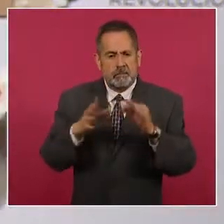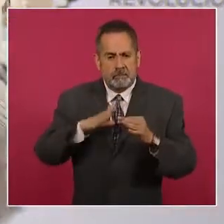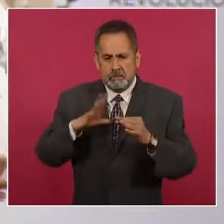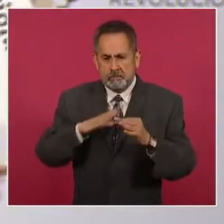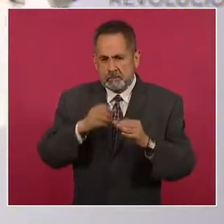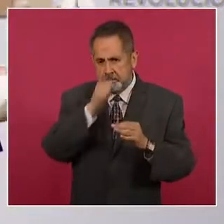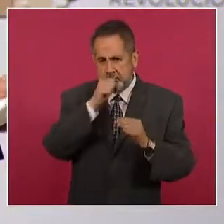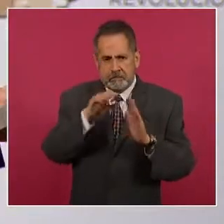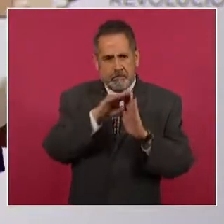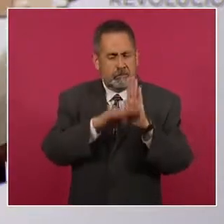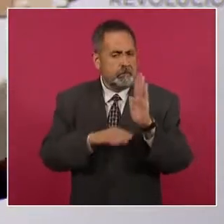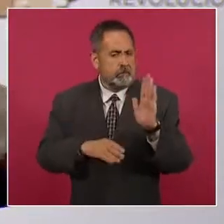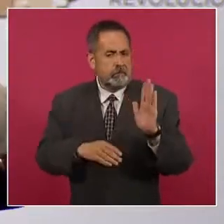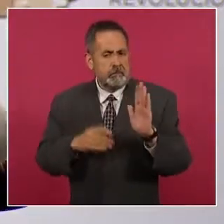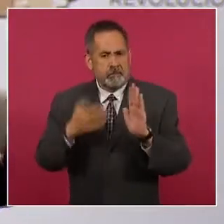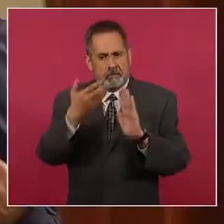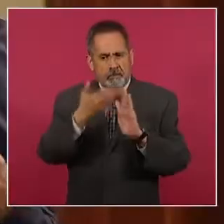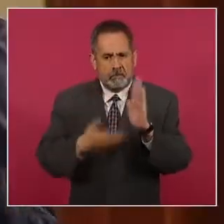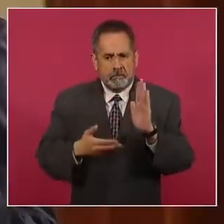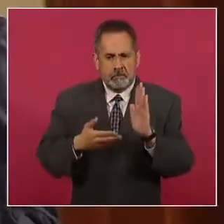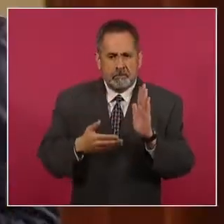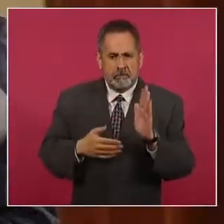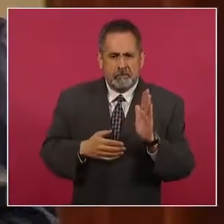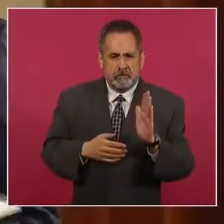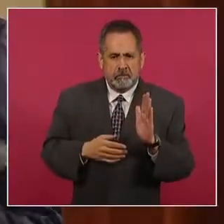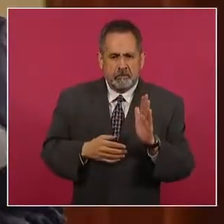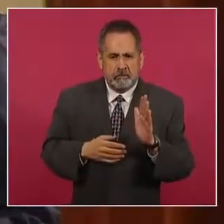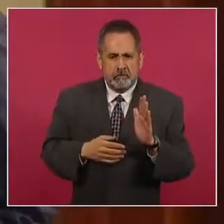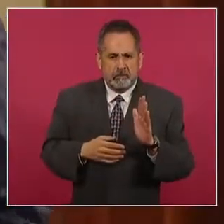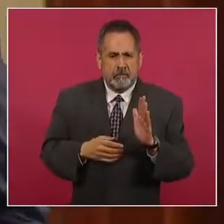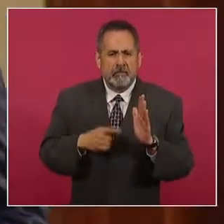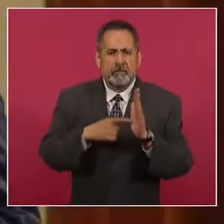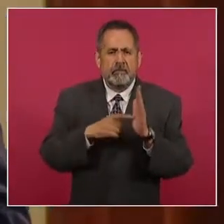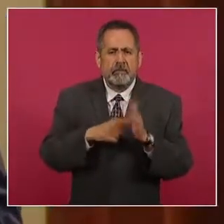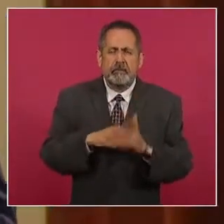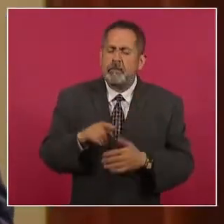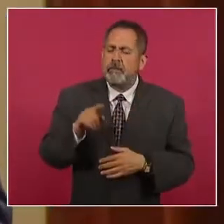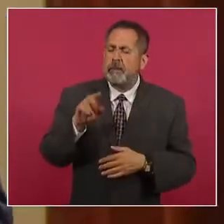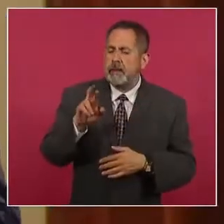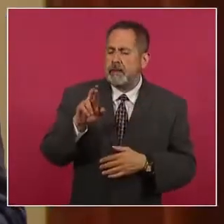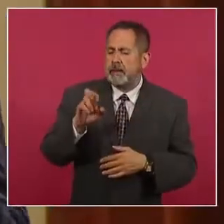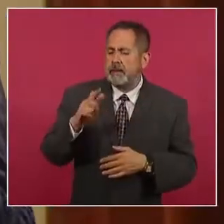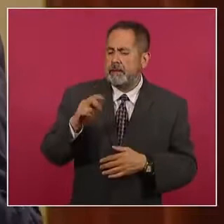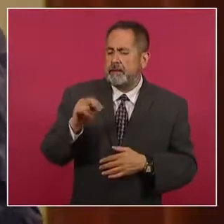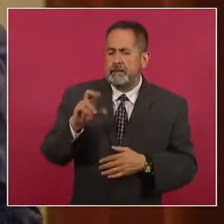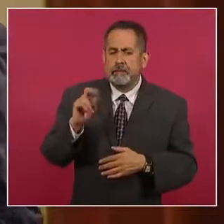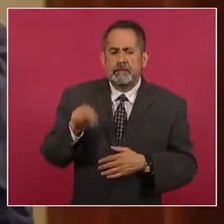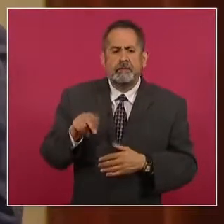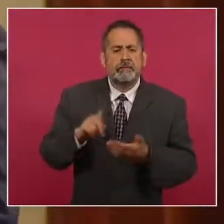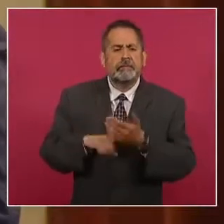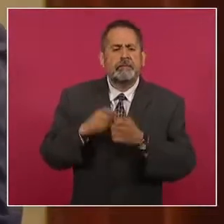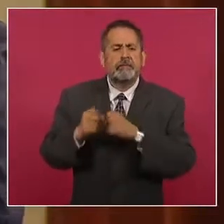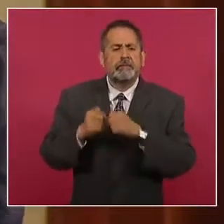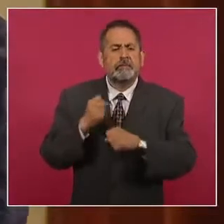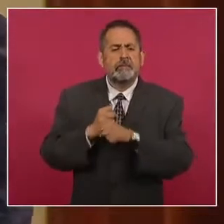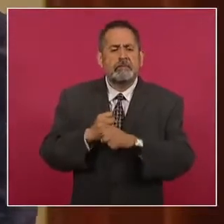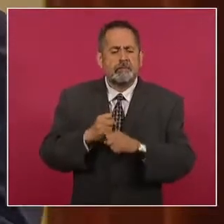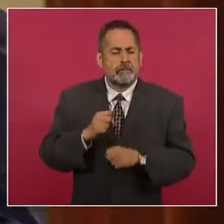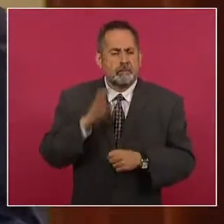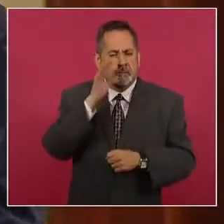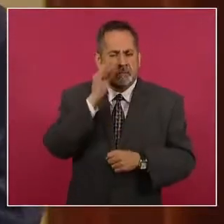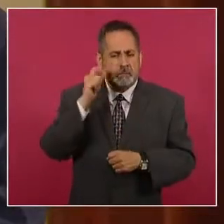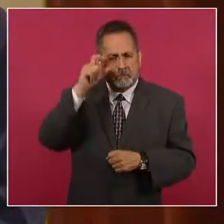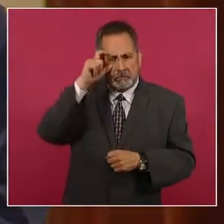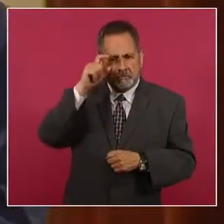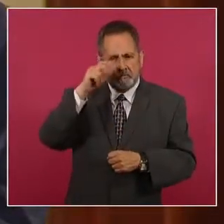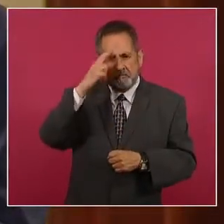aquí un facsímil de Regeneración en el año de Ricardo Flores Magón, que